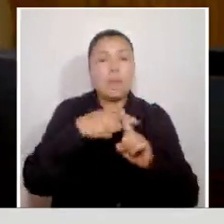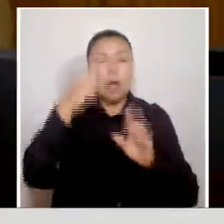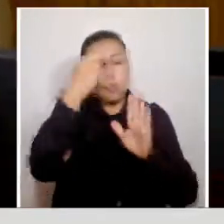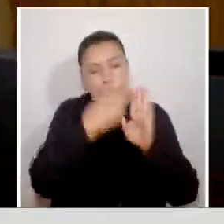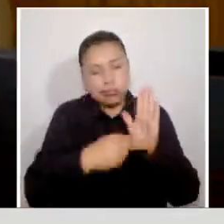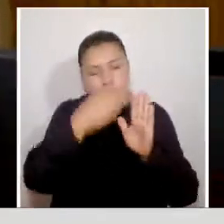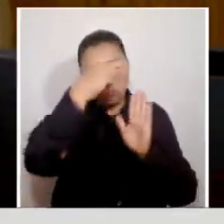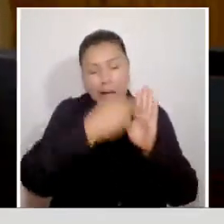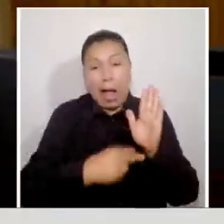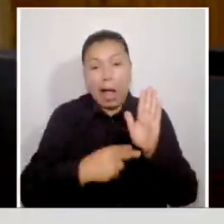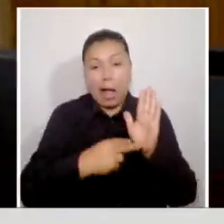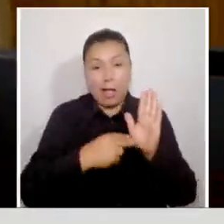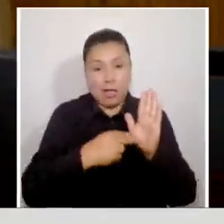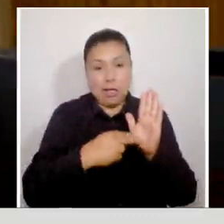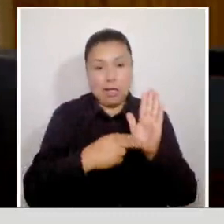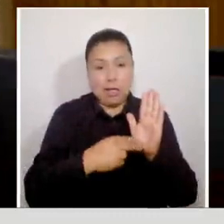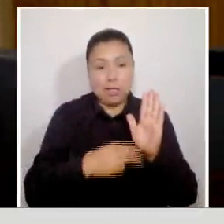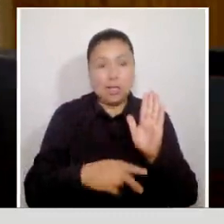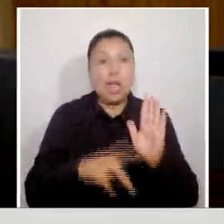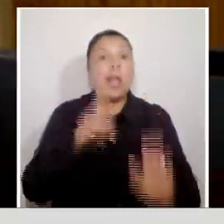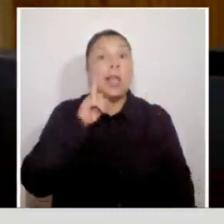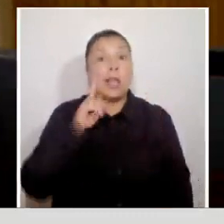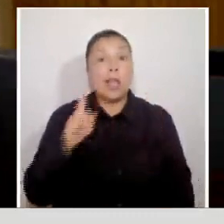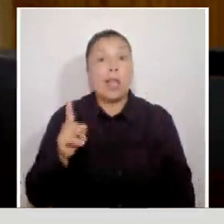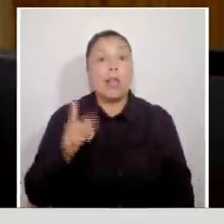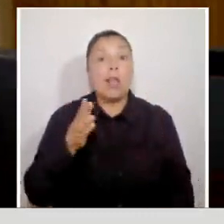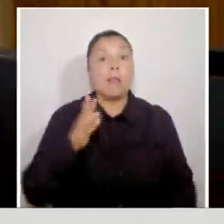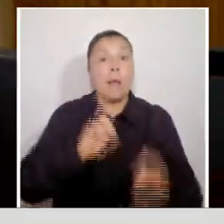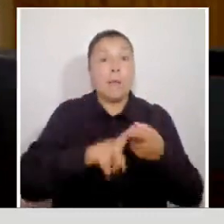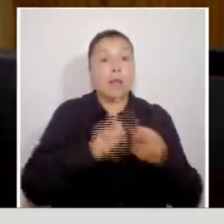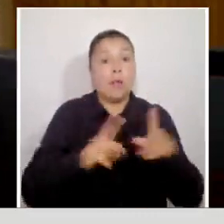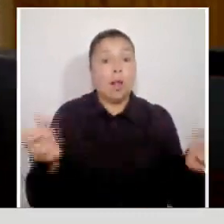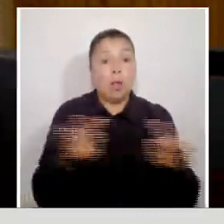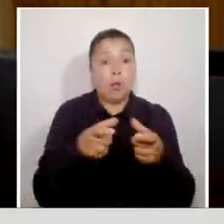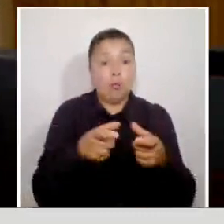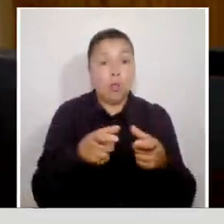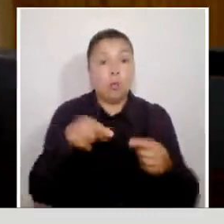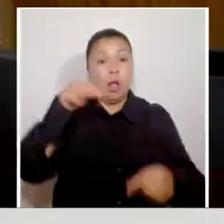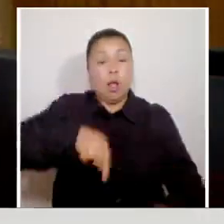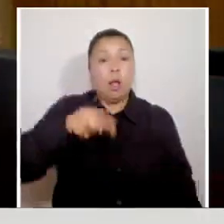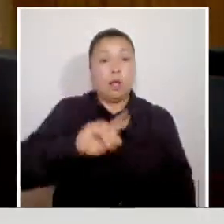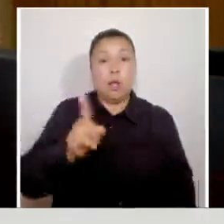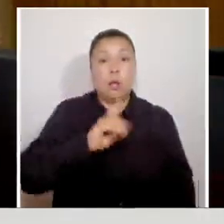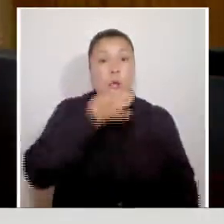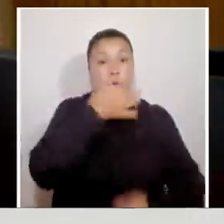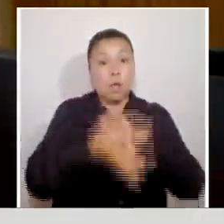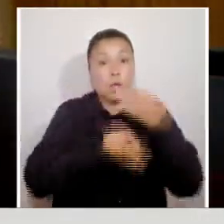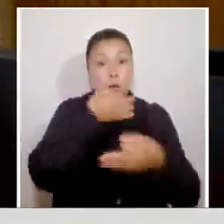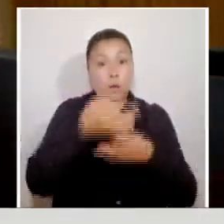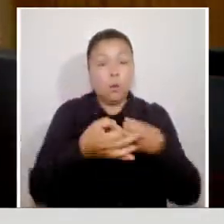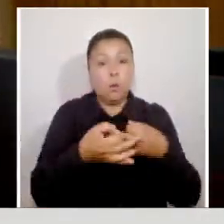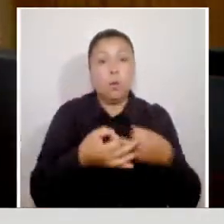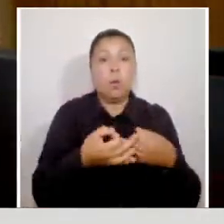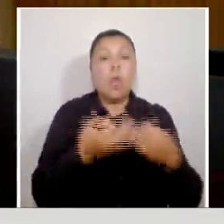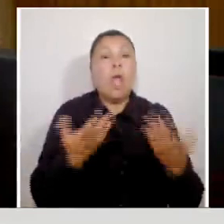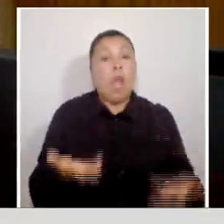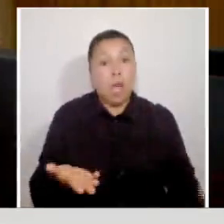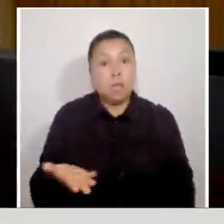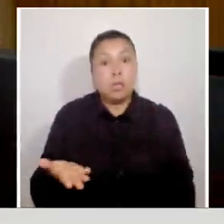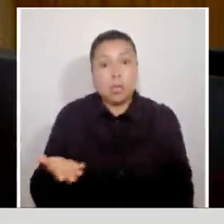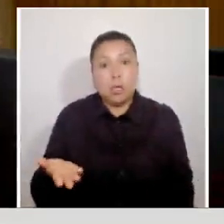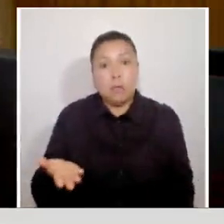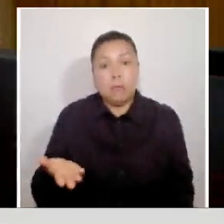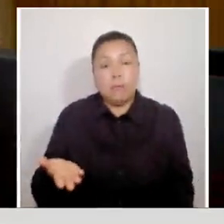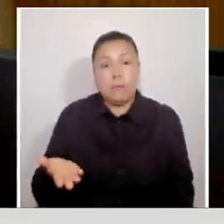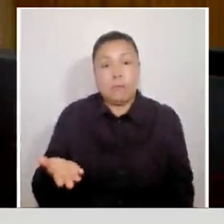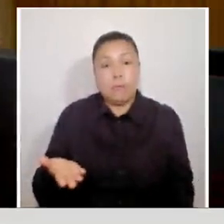hicieron quienes asistieron a la comisión y aquí no se ha señalado Es que la